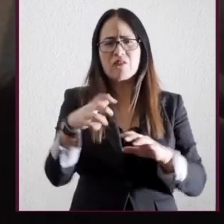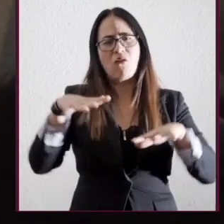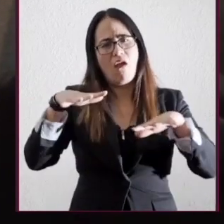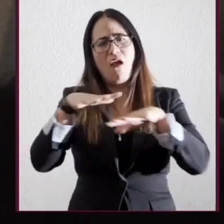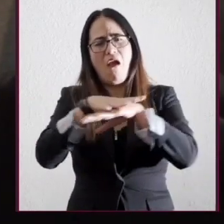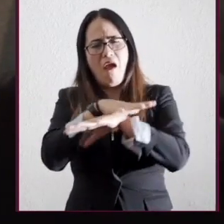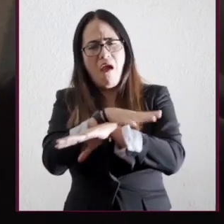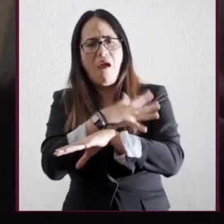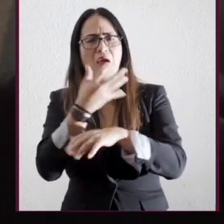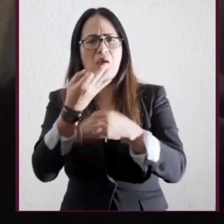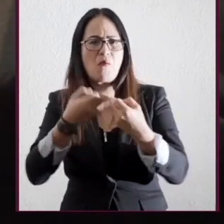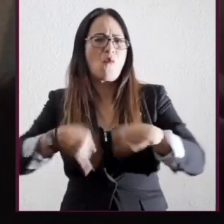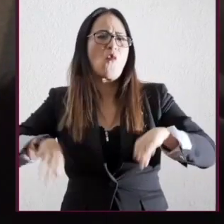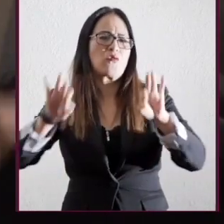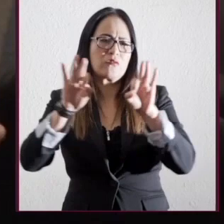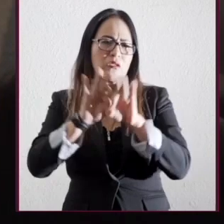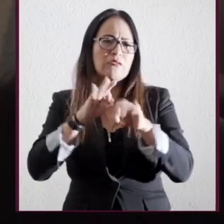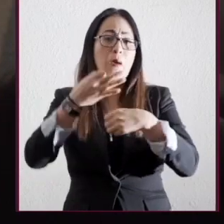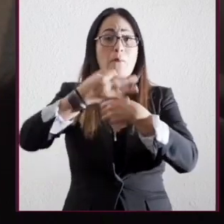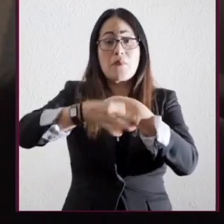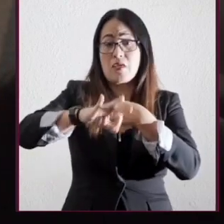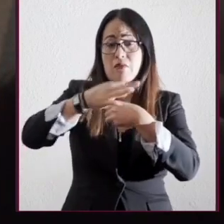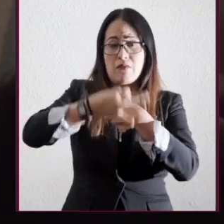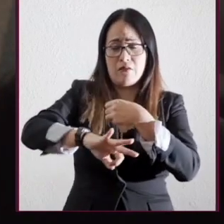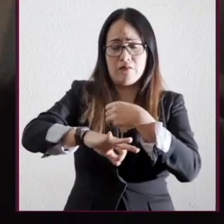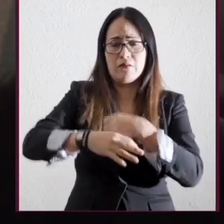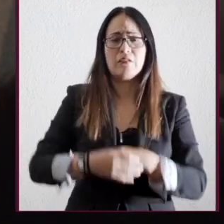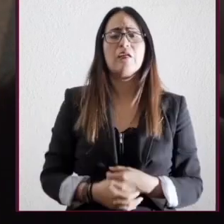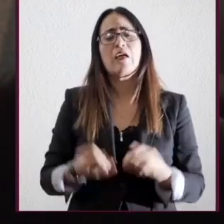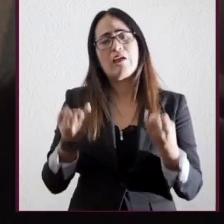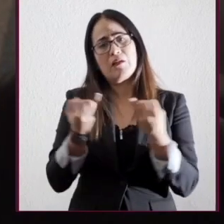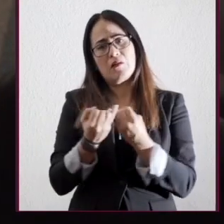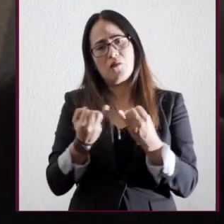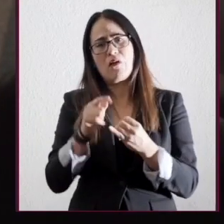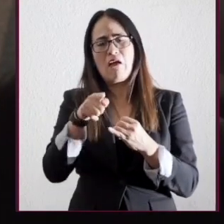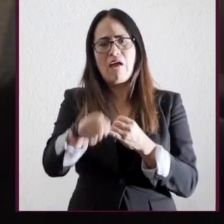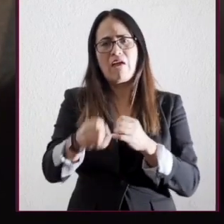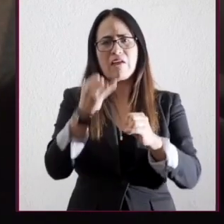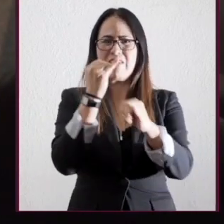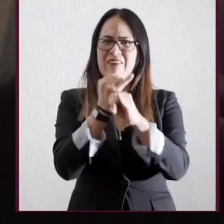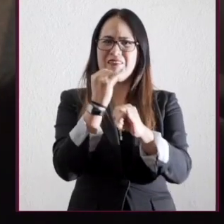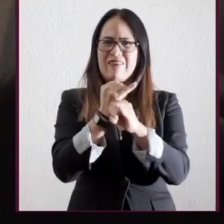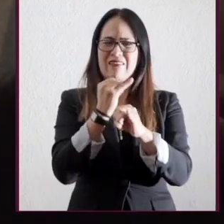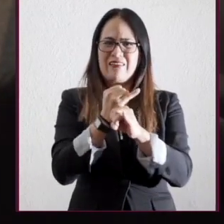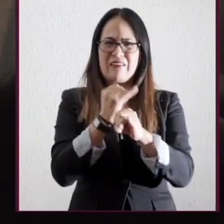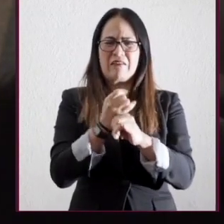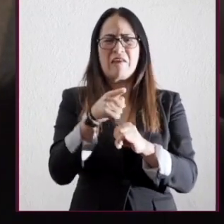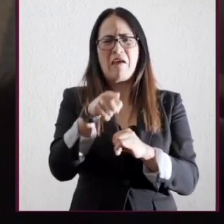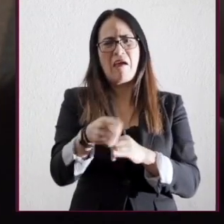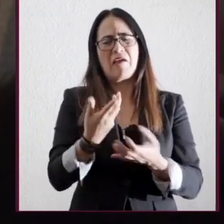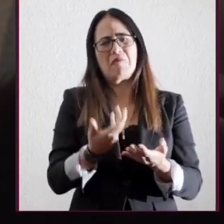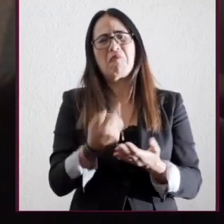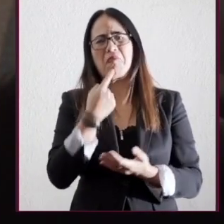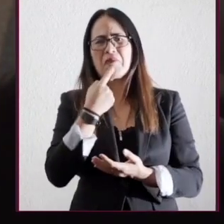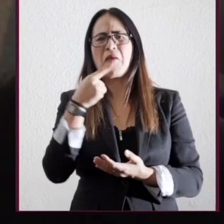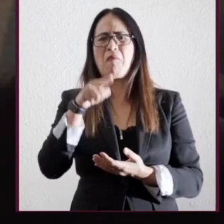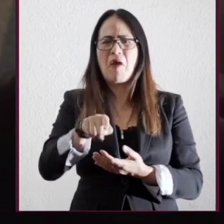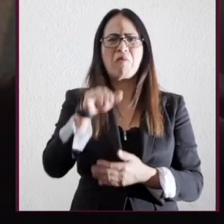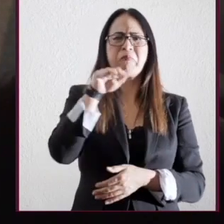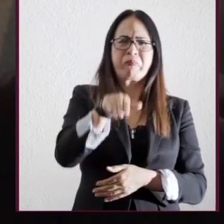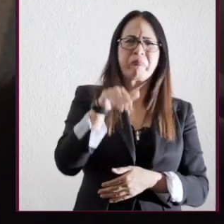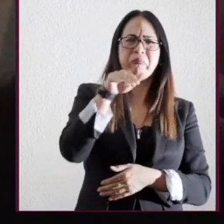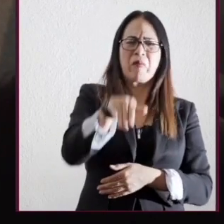gran trascendencia en vivo. Por otra parte, los medios digitales, bueno, pues tienen a demanda,